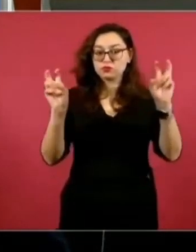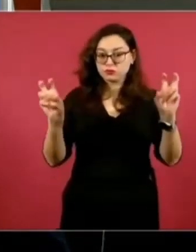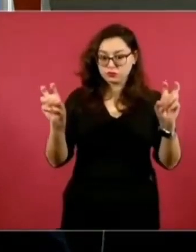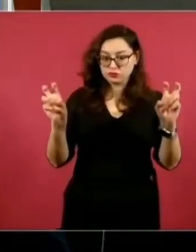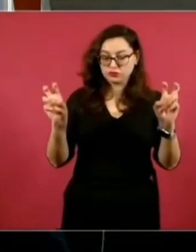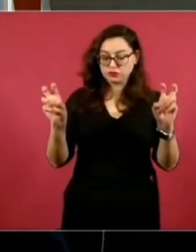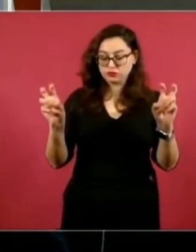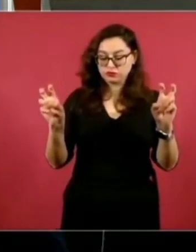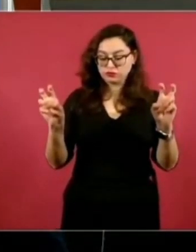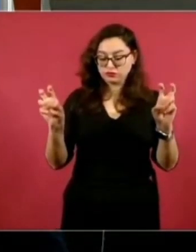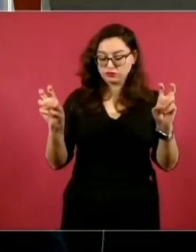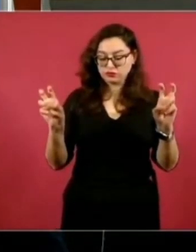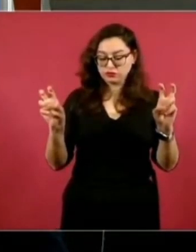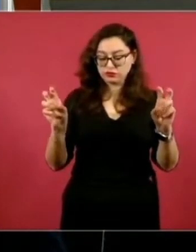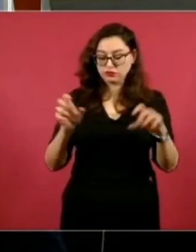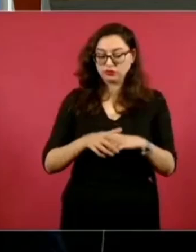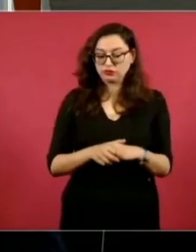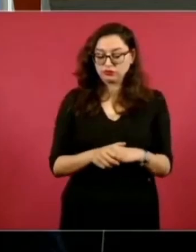contra